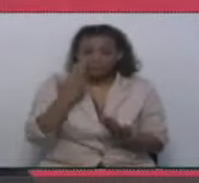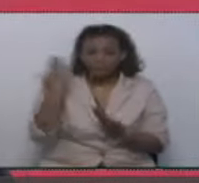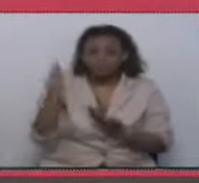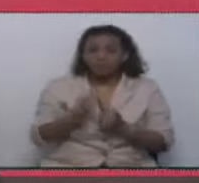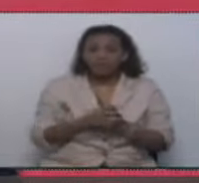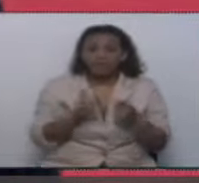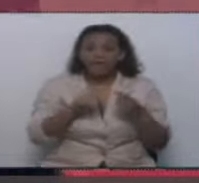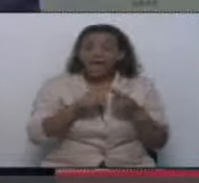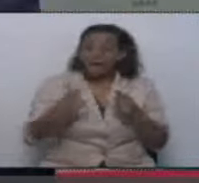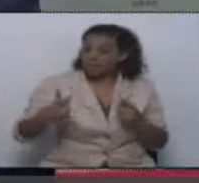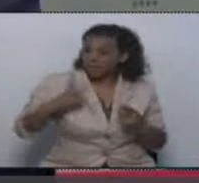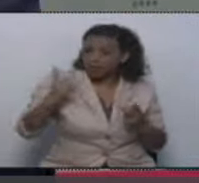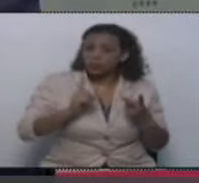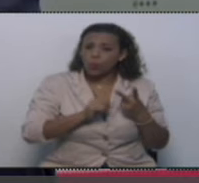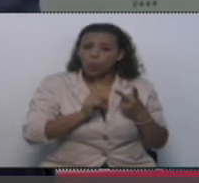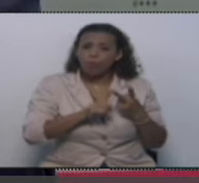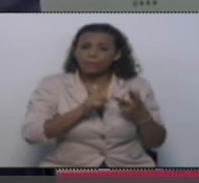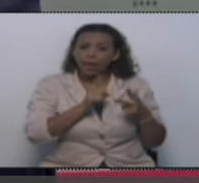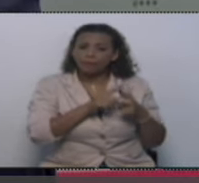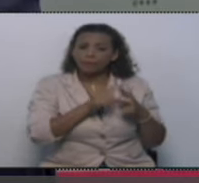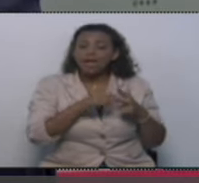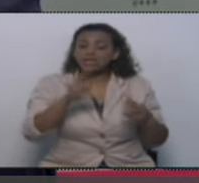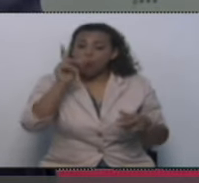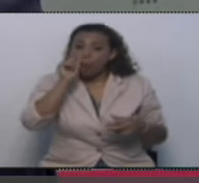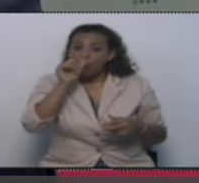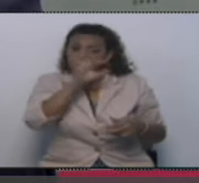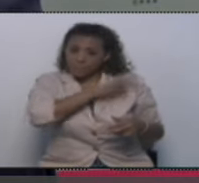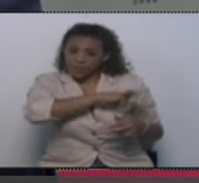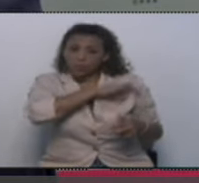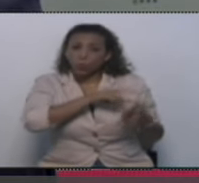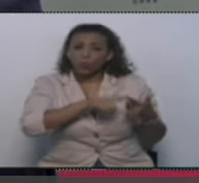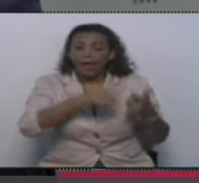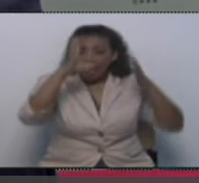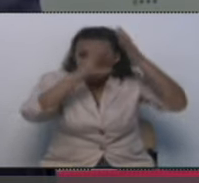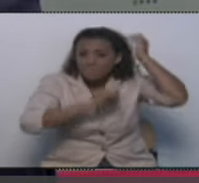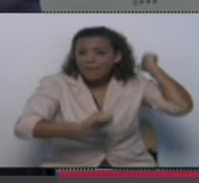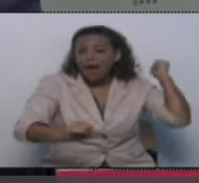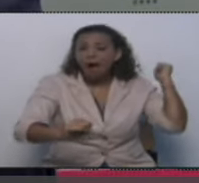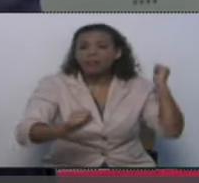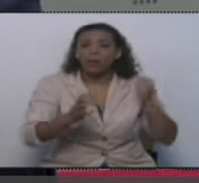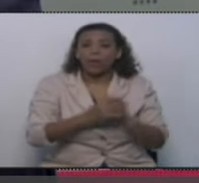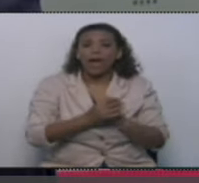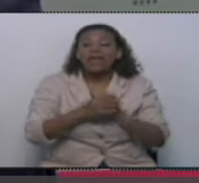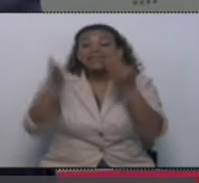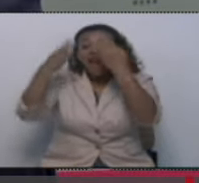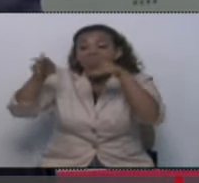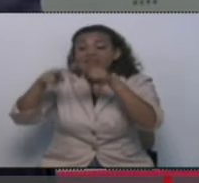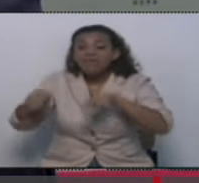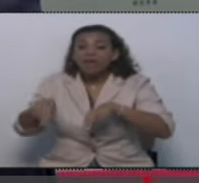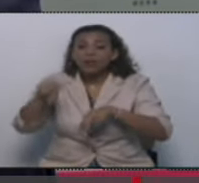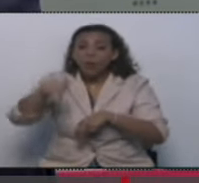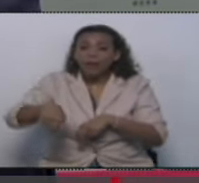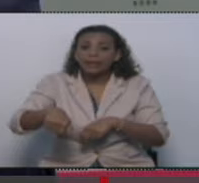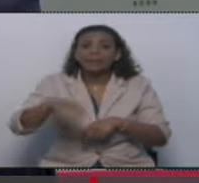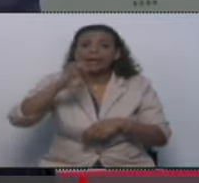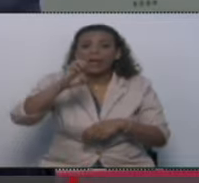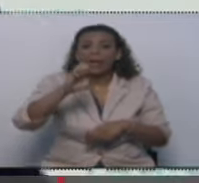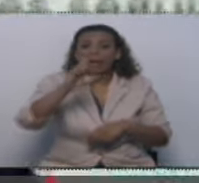el excelentísimo señor embajador del Líbano, Elías